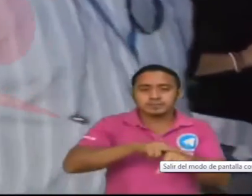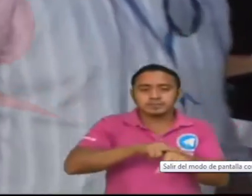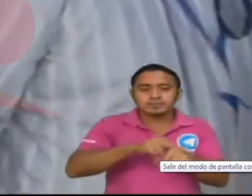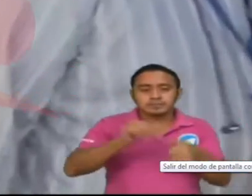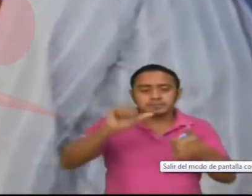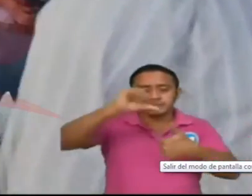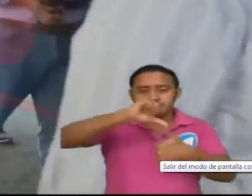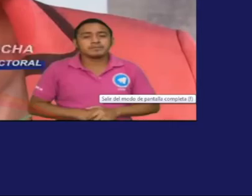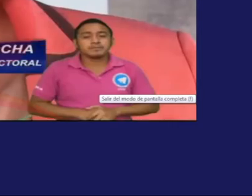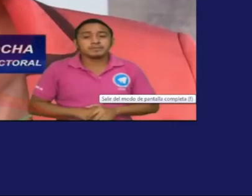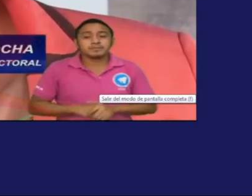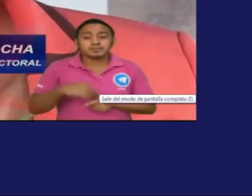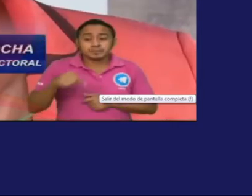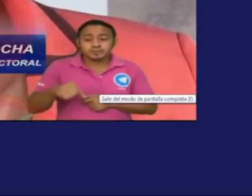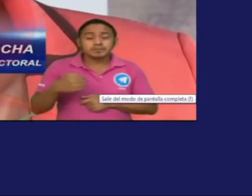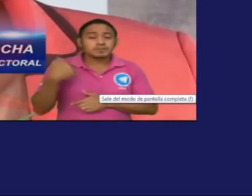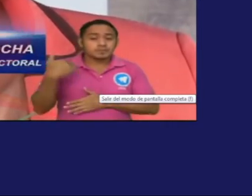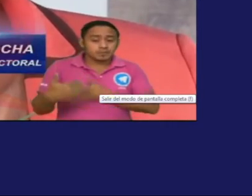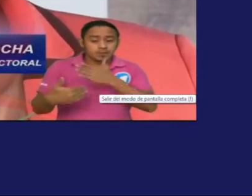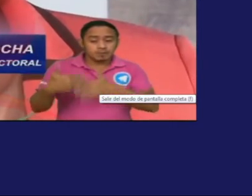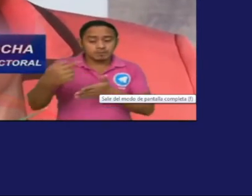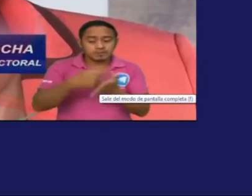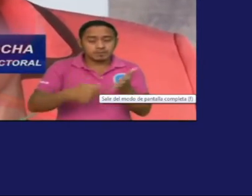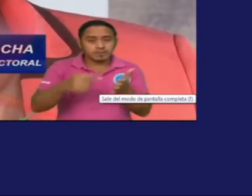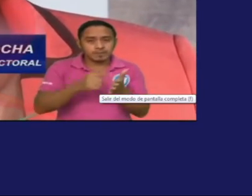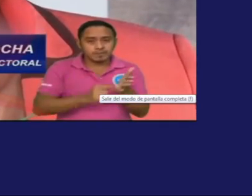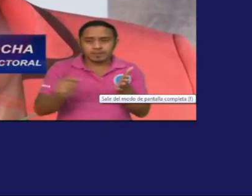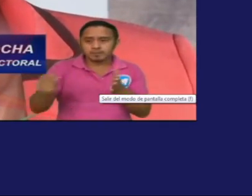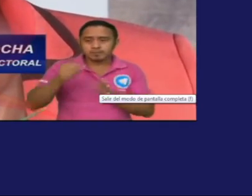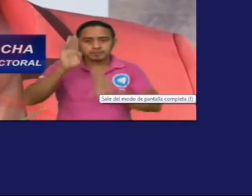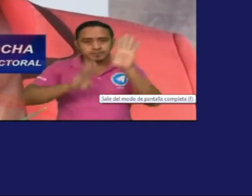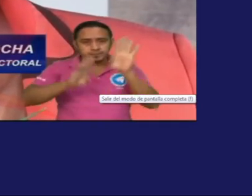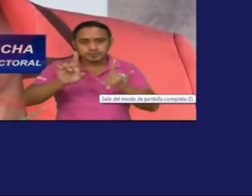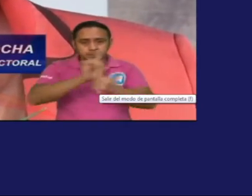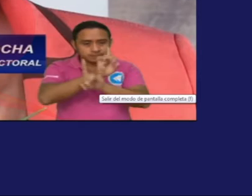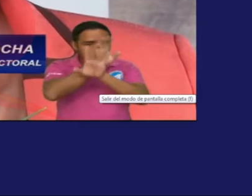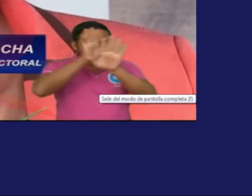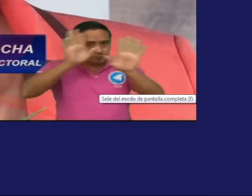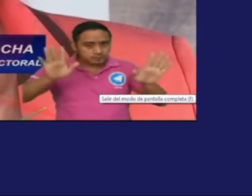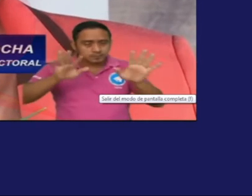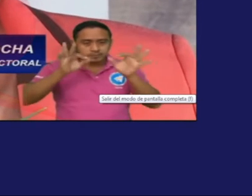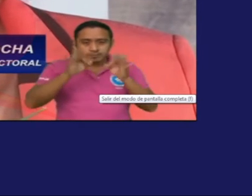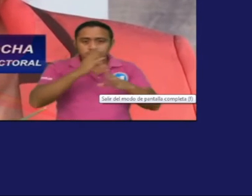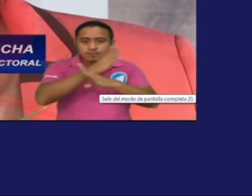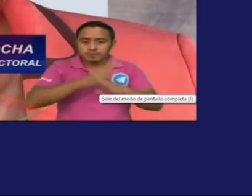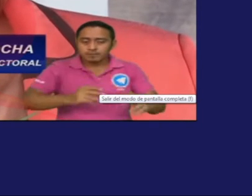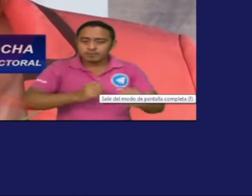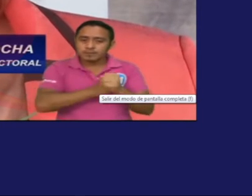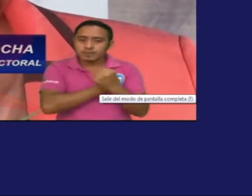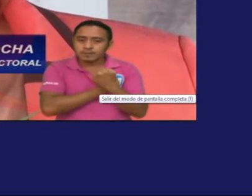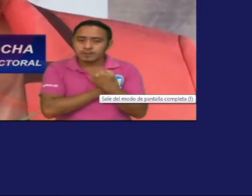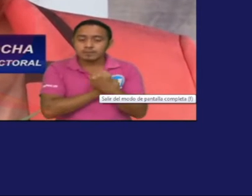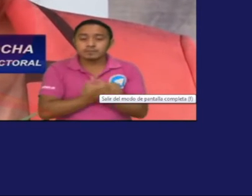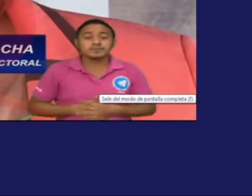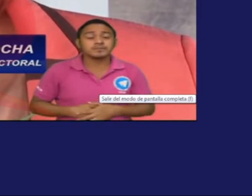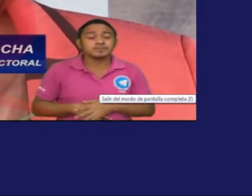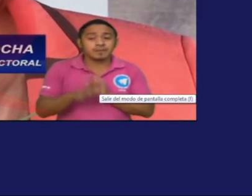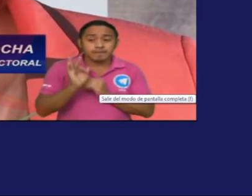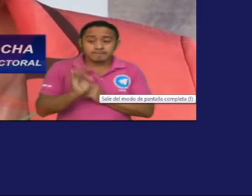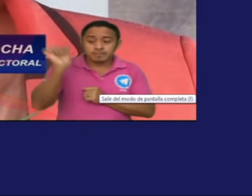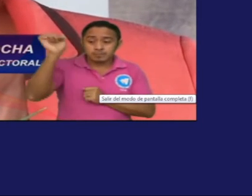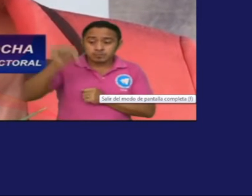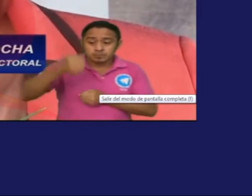centros de votación. El proceso electoral democrático, transparente, en paz y armonía, a fin de que